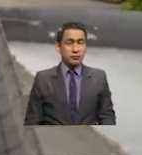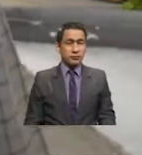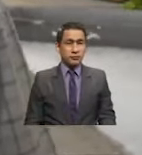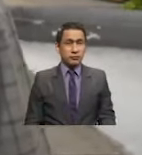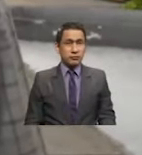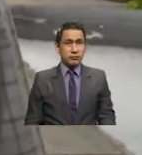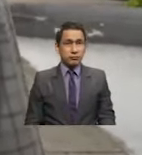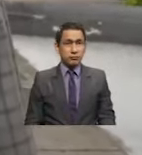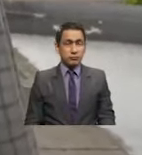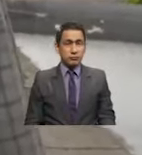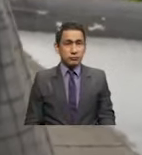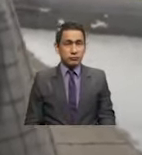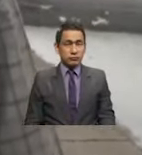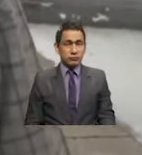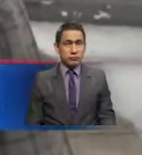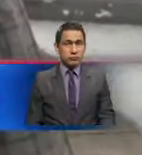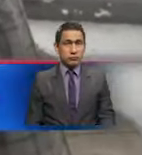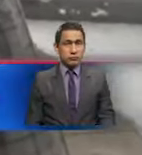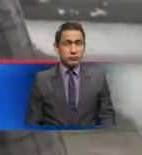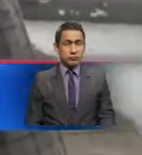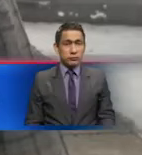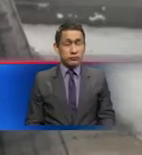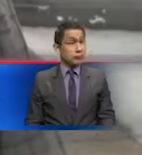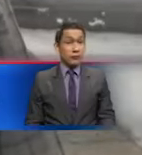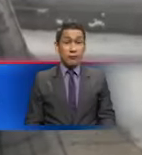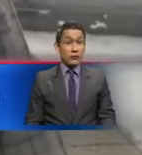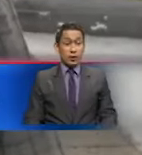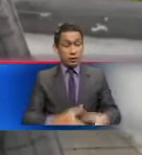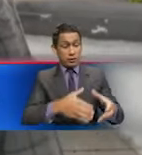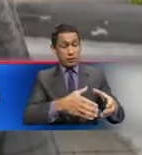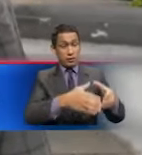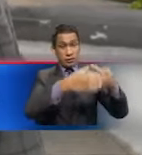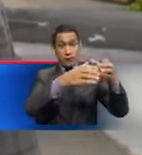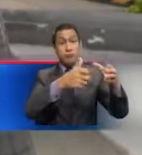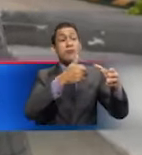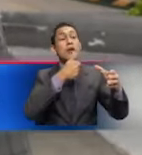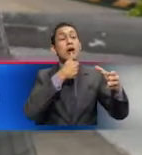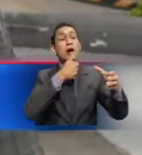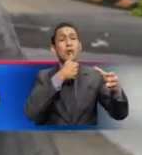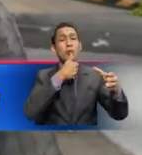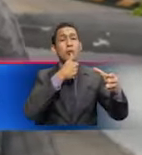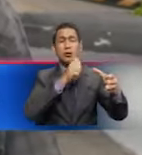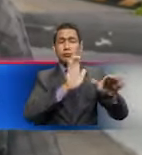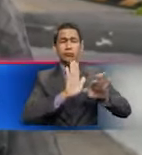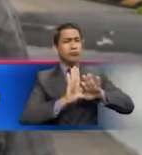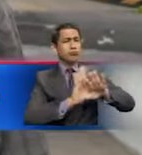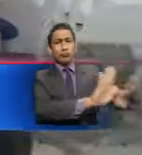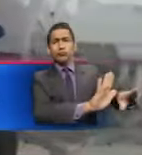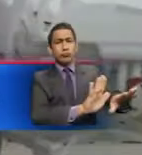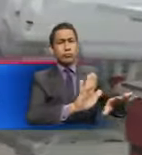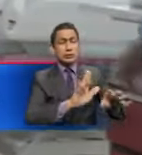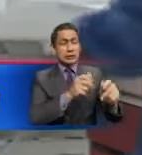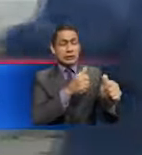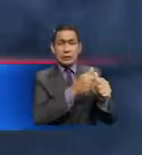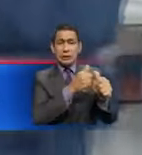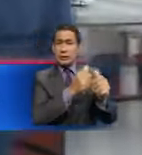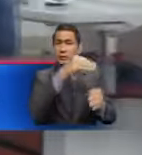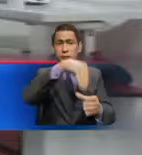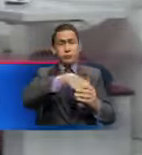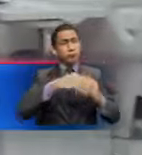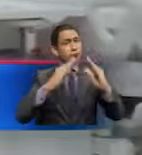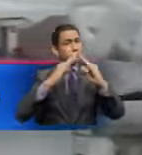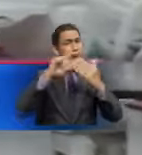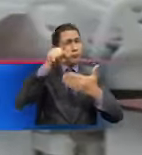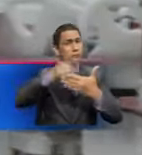de evitar que no haya recipientes con agua. Cuidarnos en hervir el agua. Los síntomas que